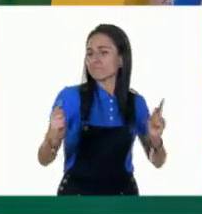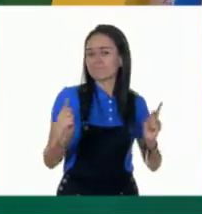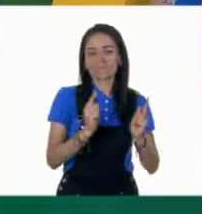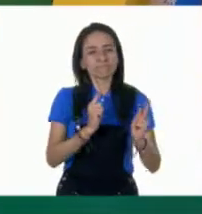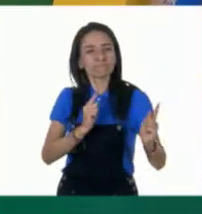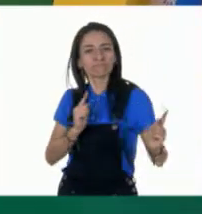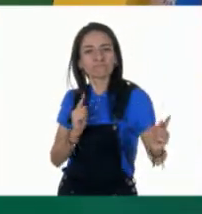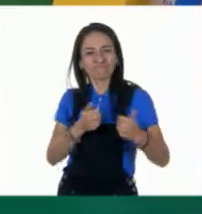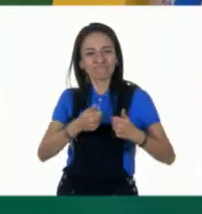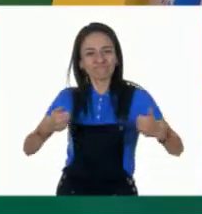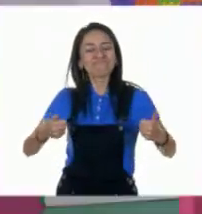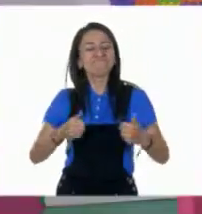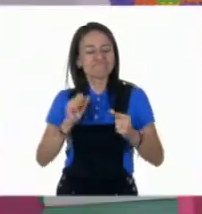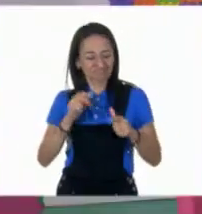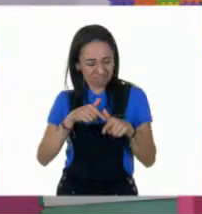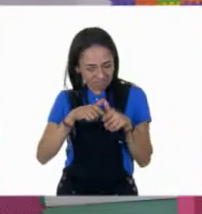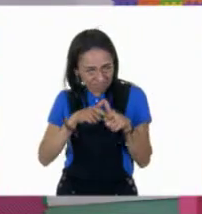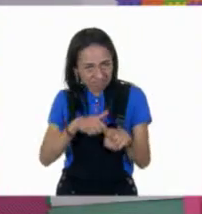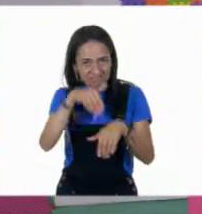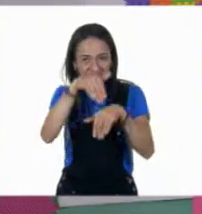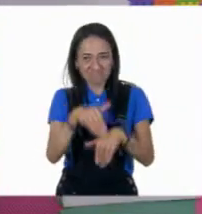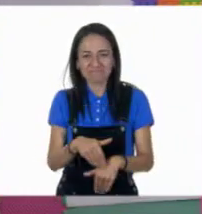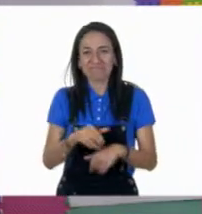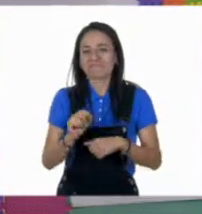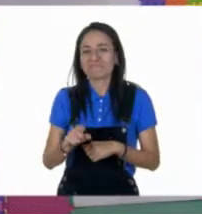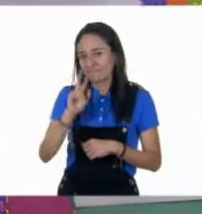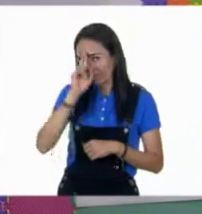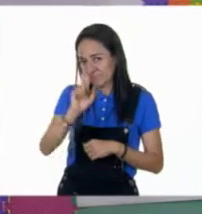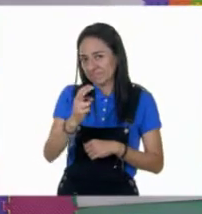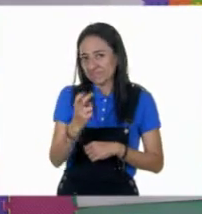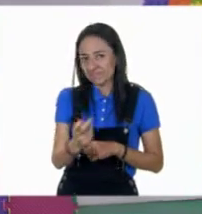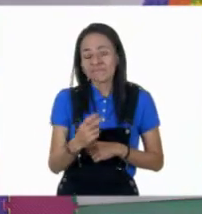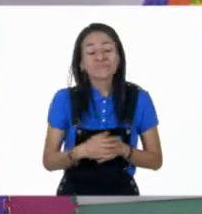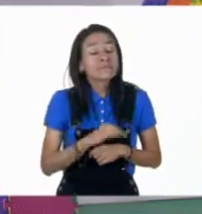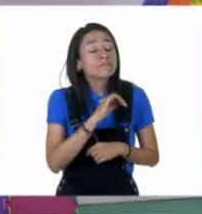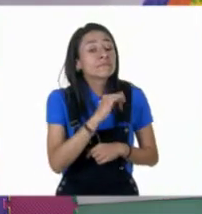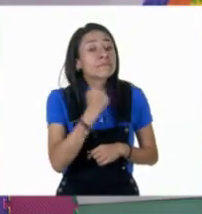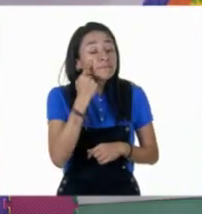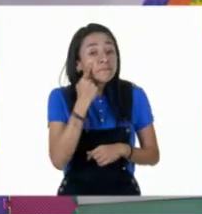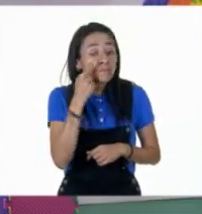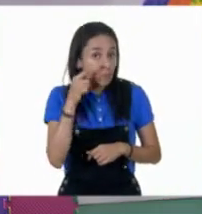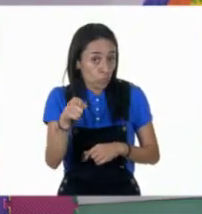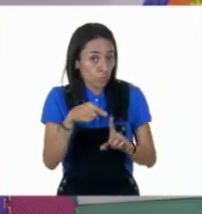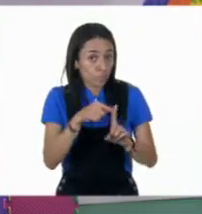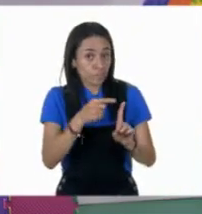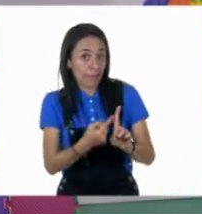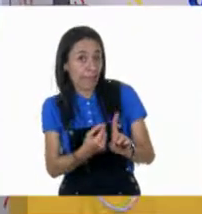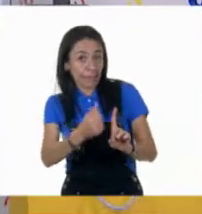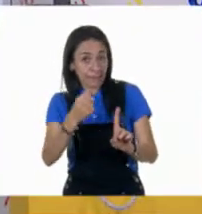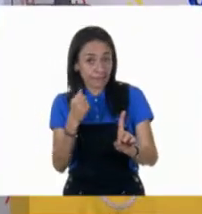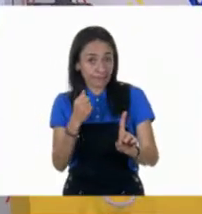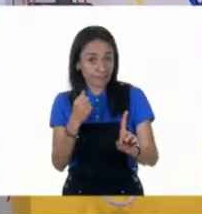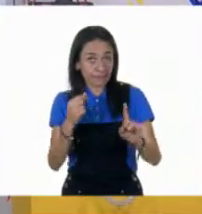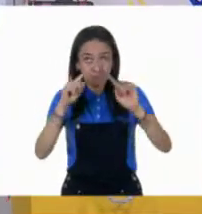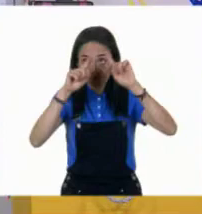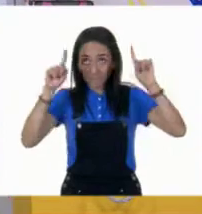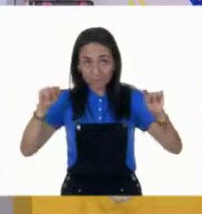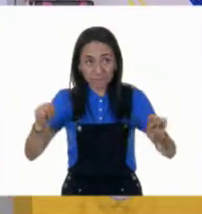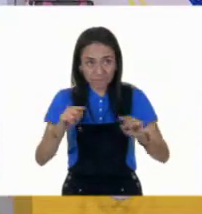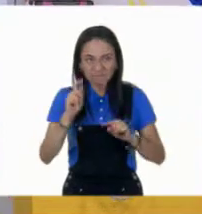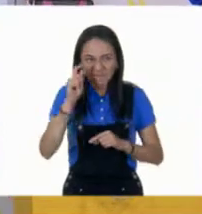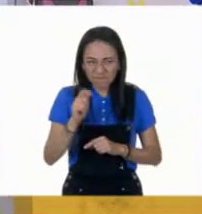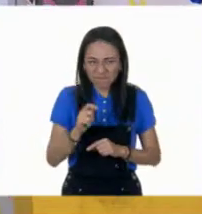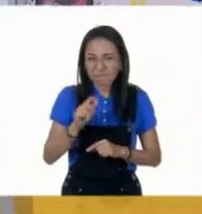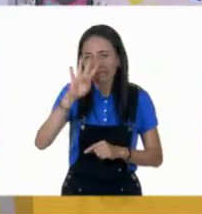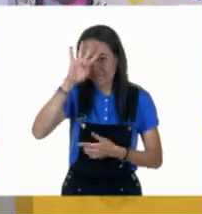distancia. Por supuesto. Fíjate muy bien. Atrás de ti tenemos unas imágenes, una tabla ahí. Ajá. Como